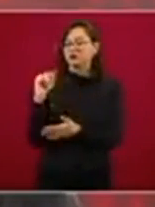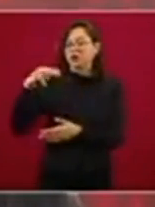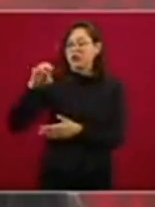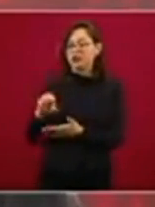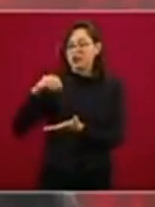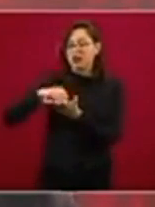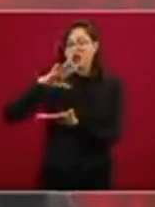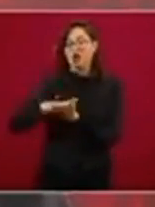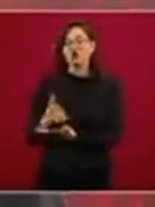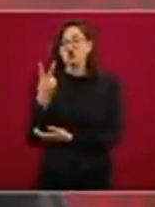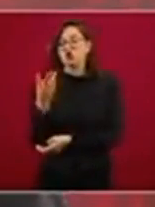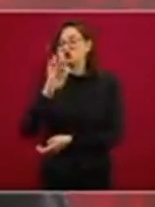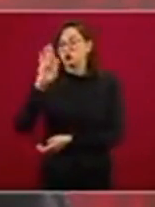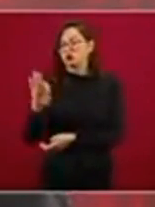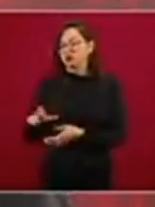padrón electoral.